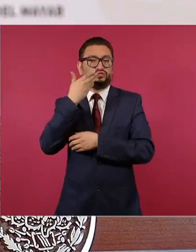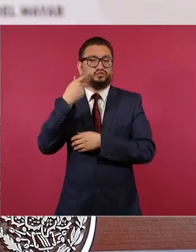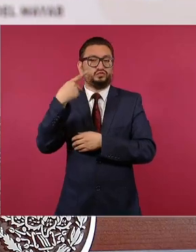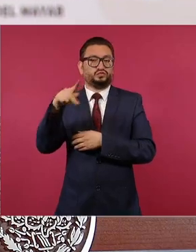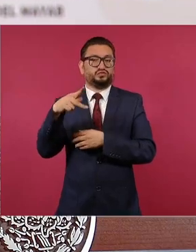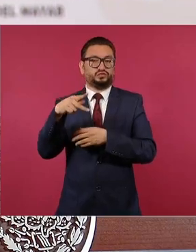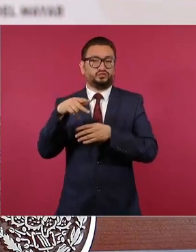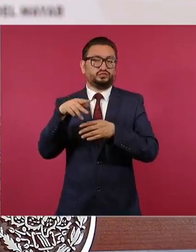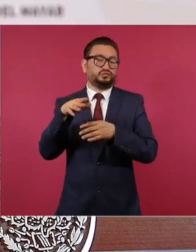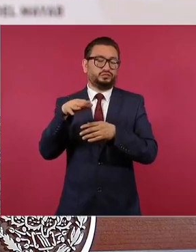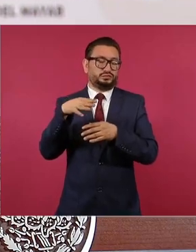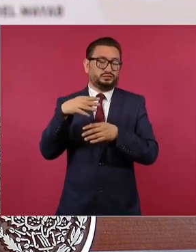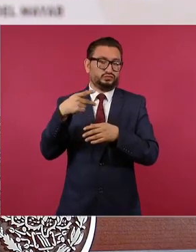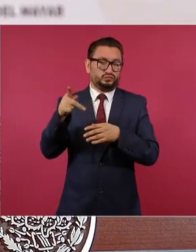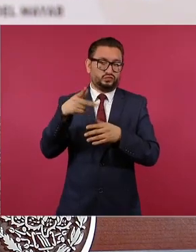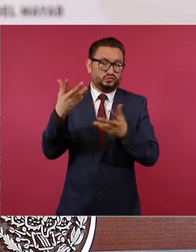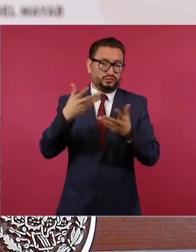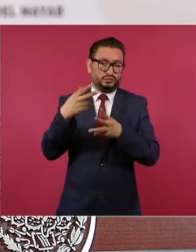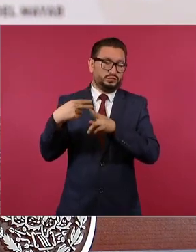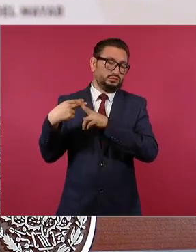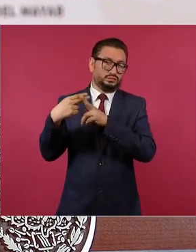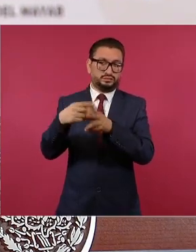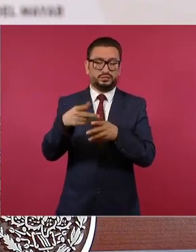durante toda la campaña y desde antes, ¿no?,